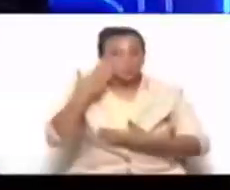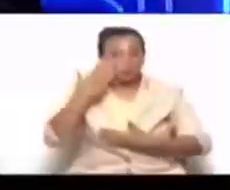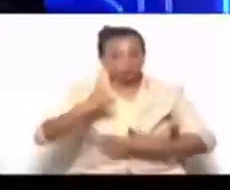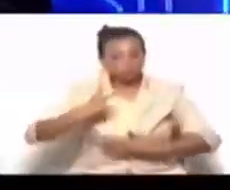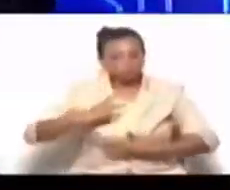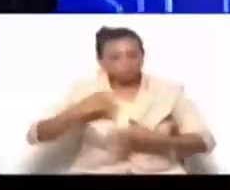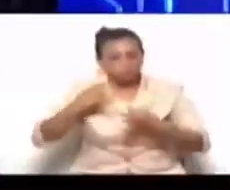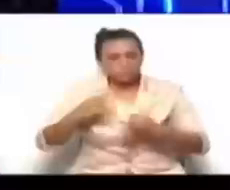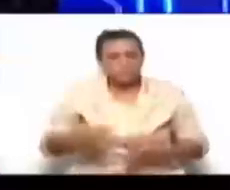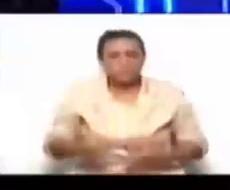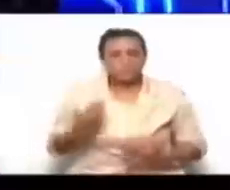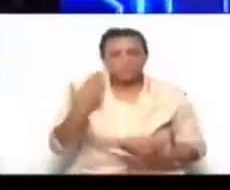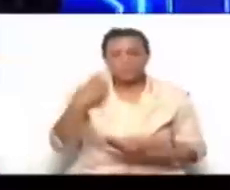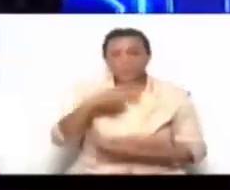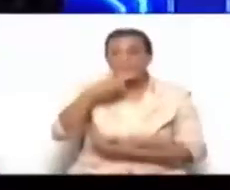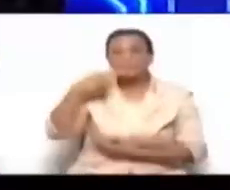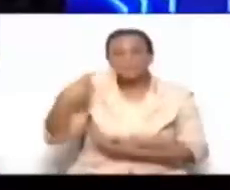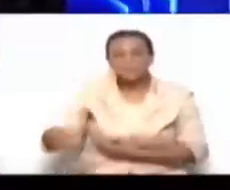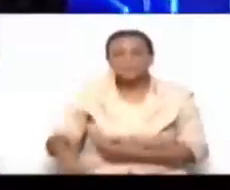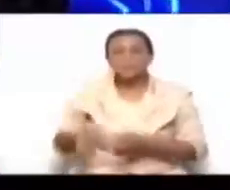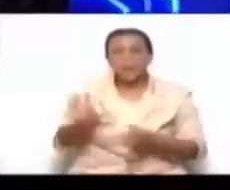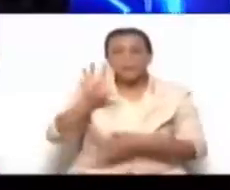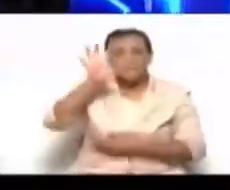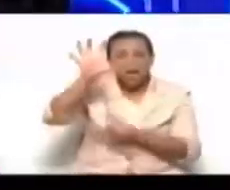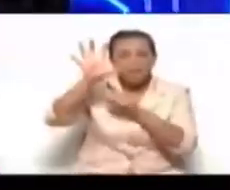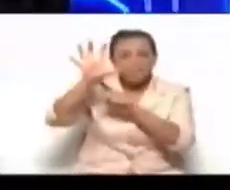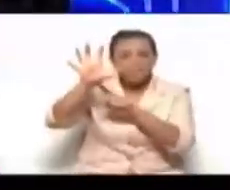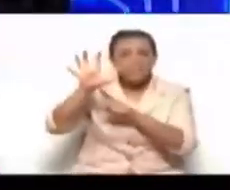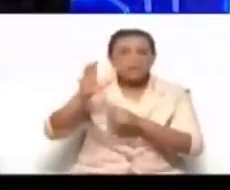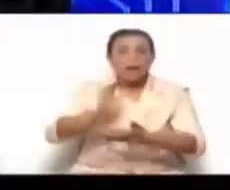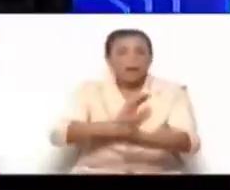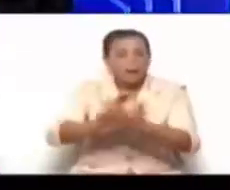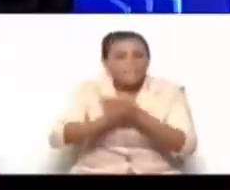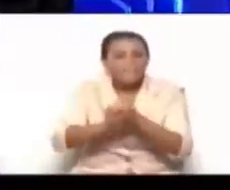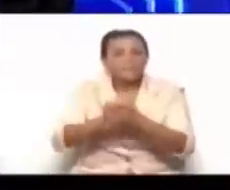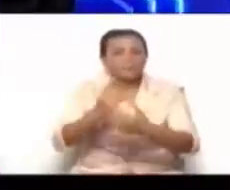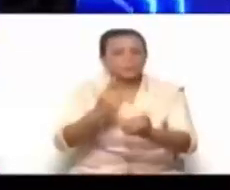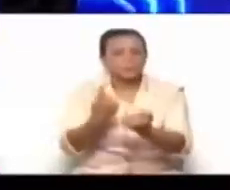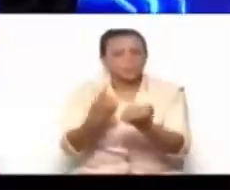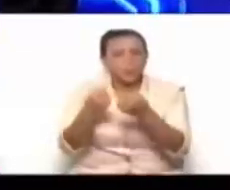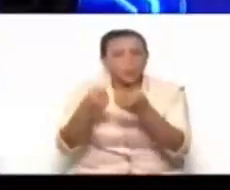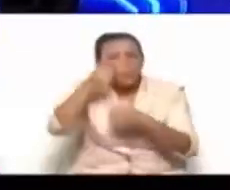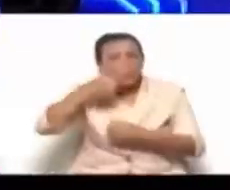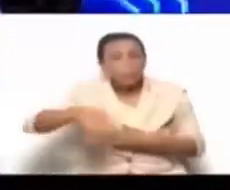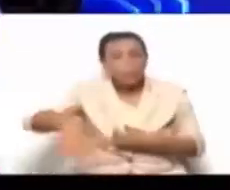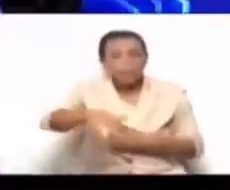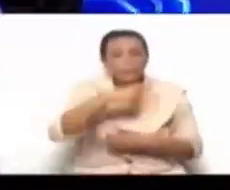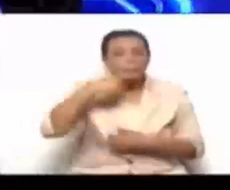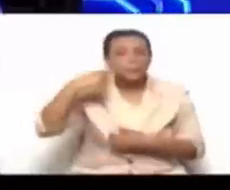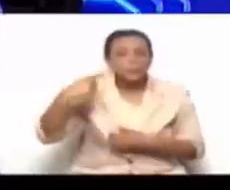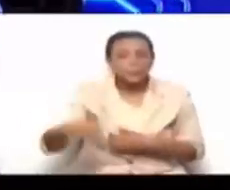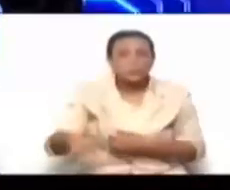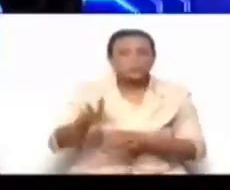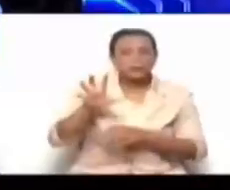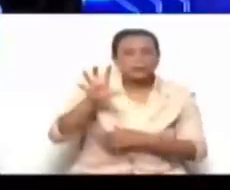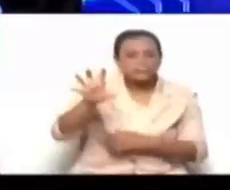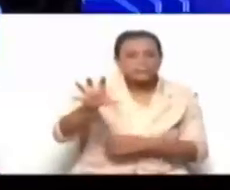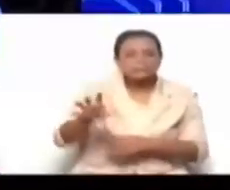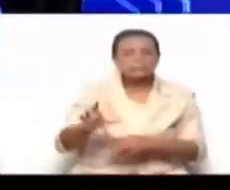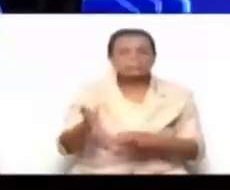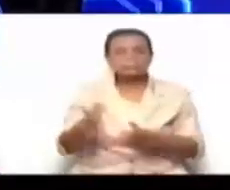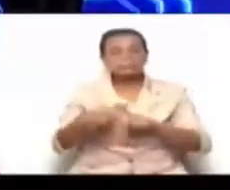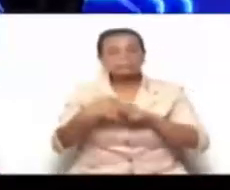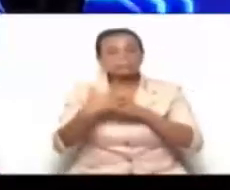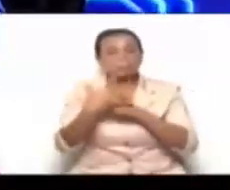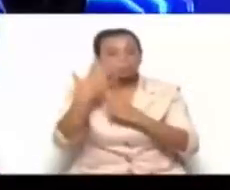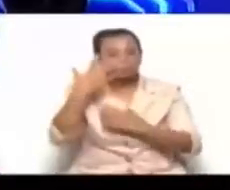Ángel, a Moscú y a nuestro amado pueblo de Rusia,